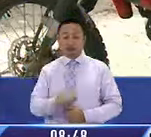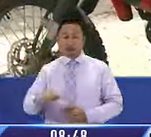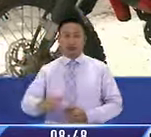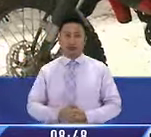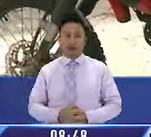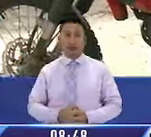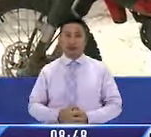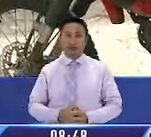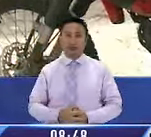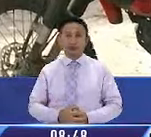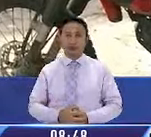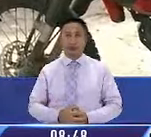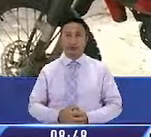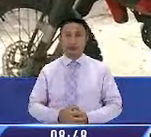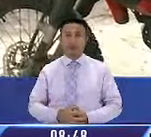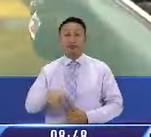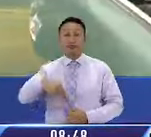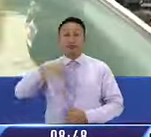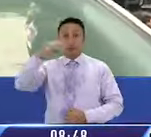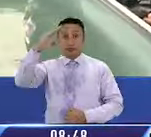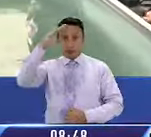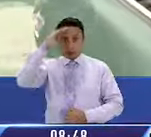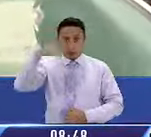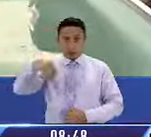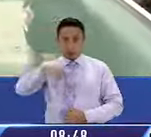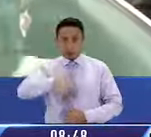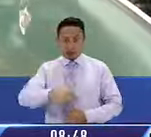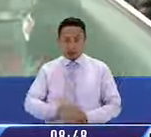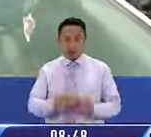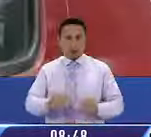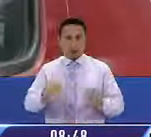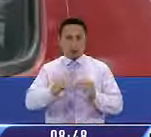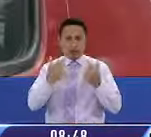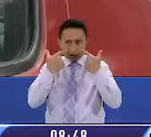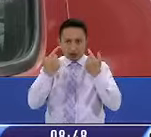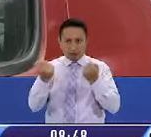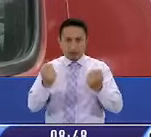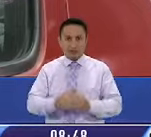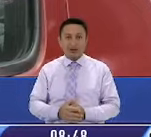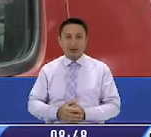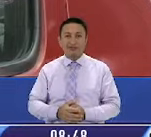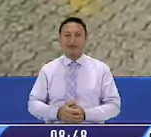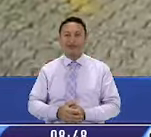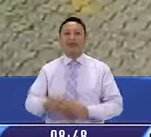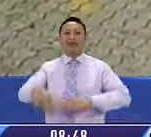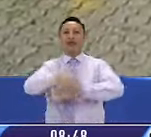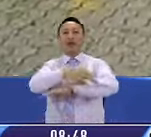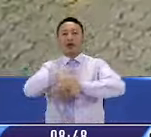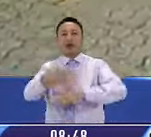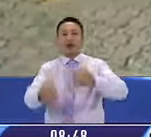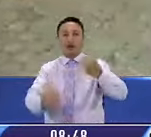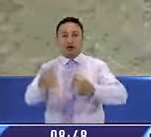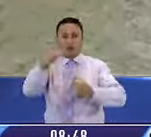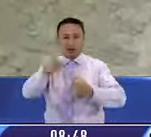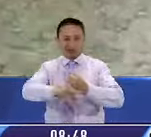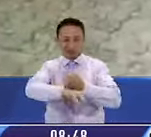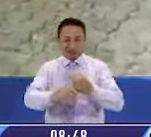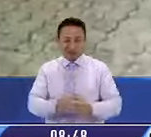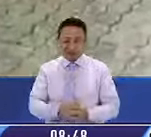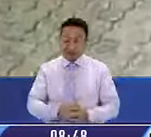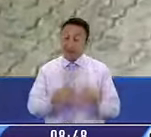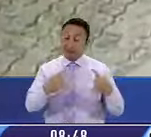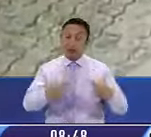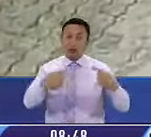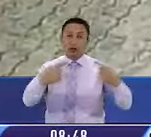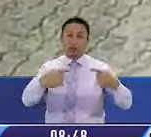en efecto, pese a que los patrullajes, según las autoridades, se han aumentado, el robo de accesorios, vehículos y a personas son un dolor de cabeza